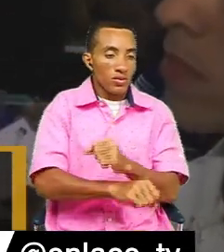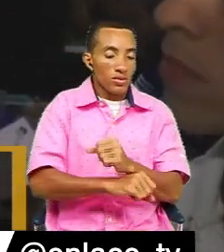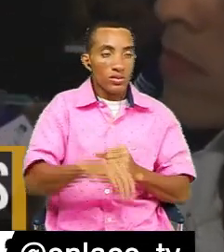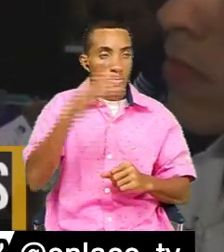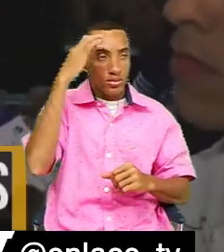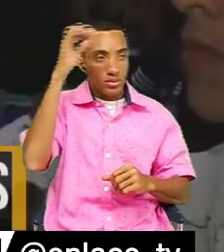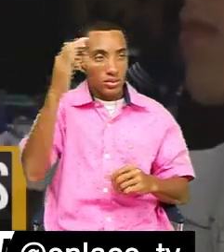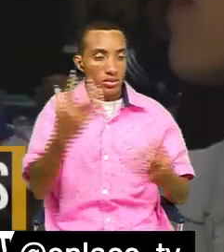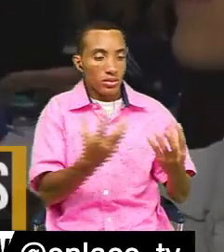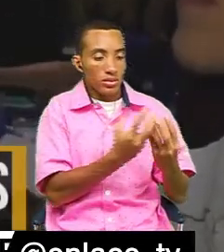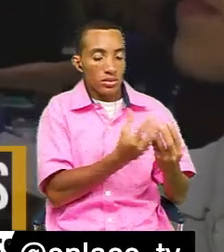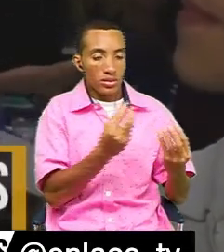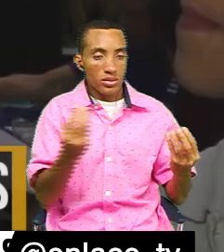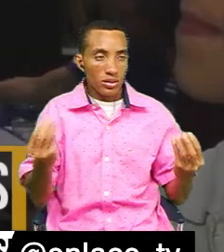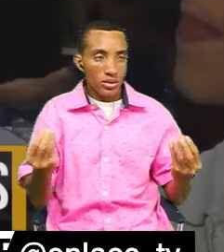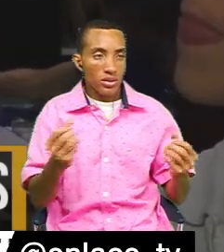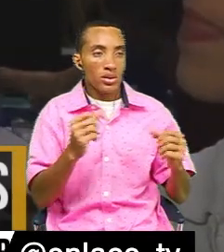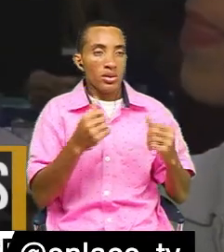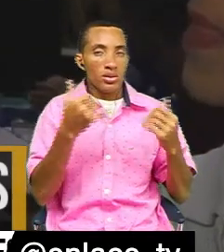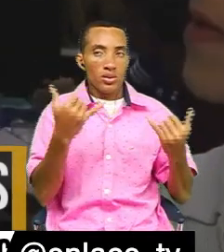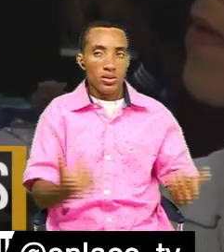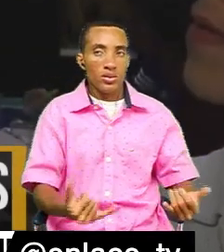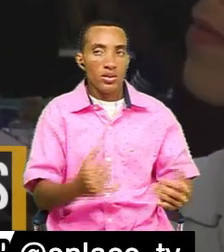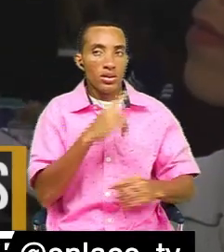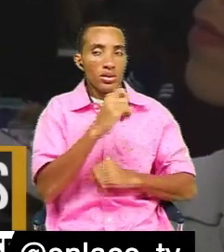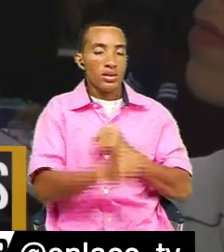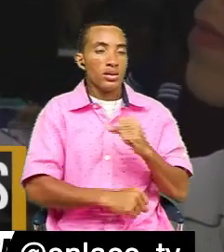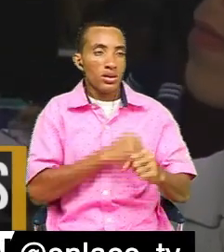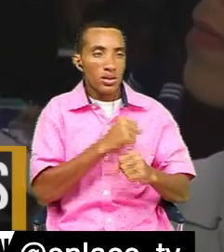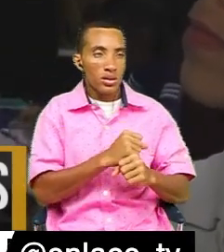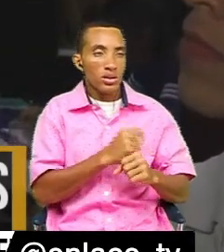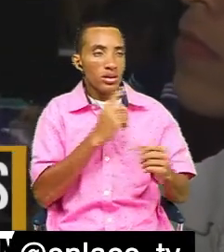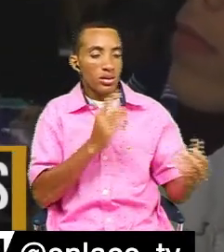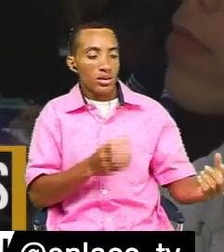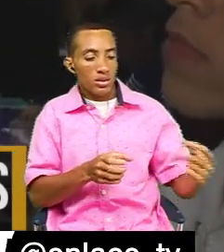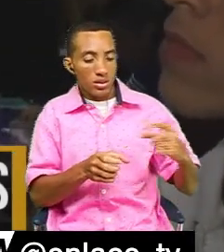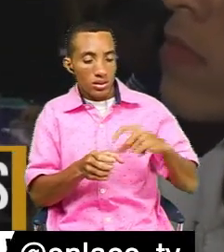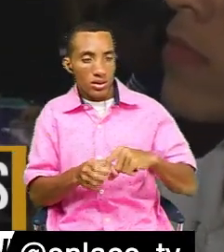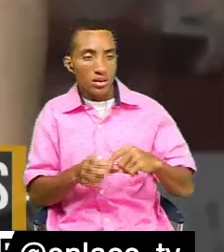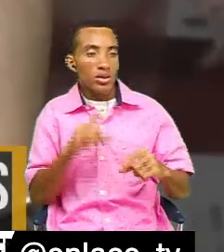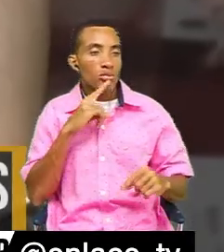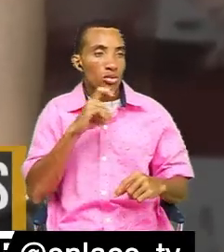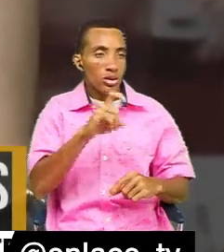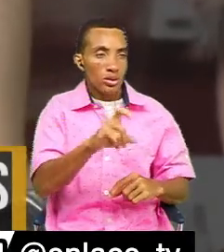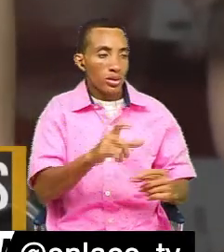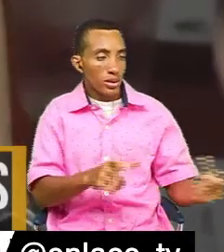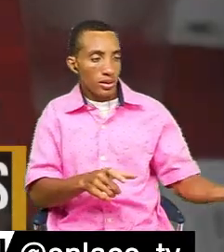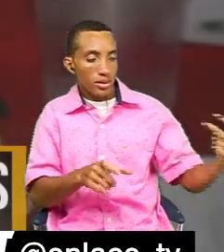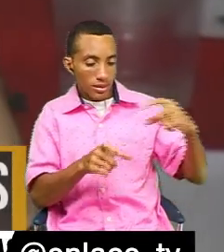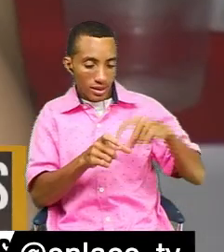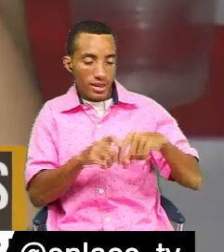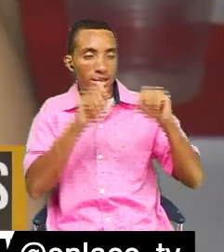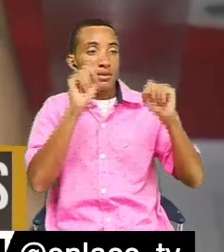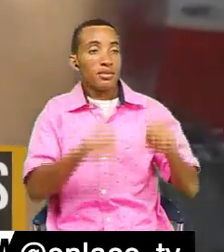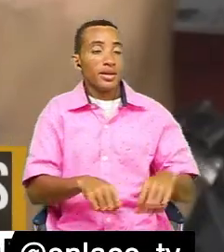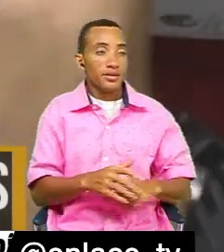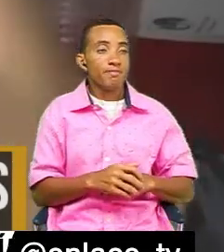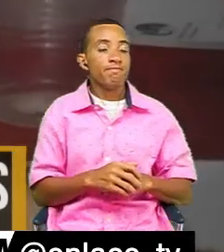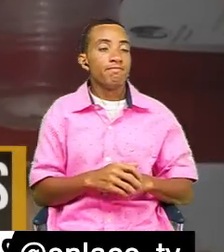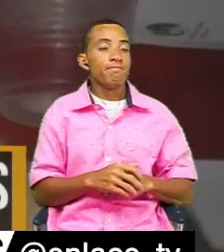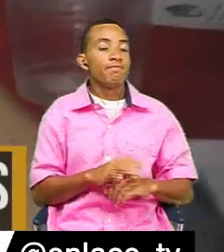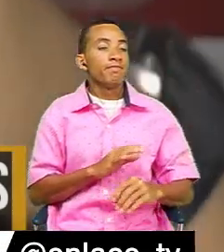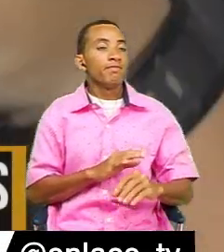equipos competitivos. Este año, pues qué bueno que logramos la vinculación de La Bastilla de Bucaramanga para traer un equipo de otra región y avanzar precisamente